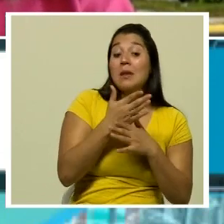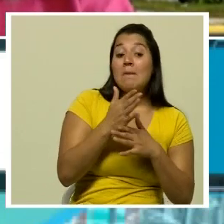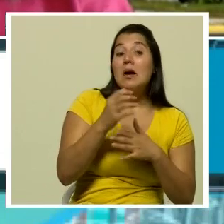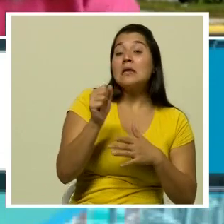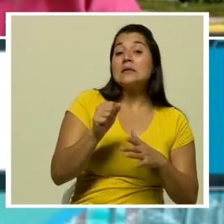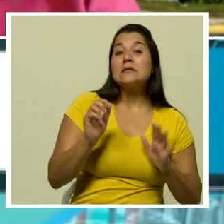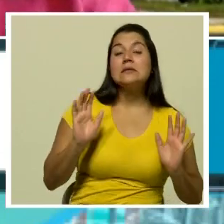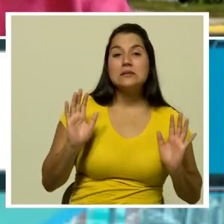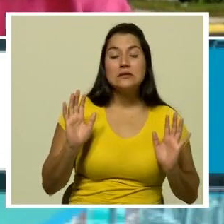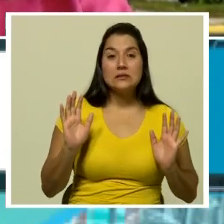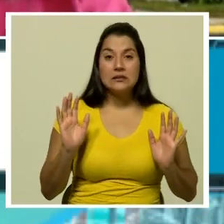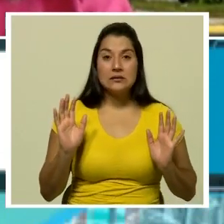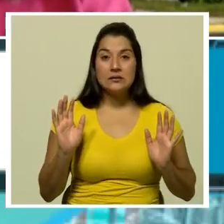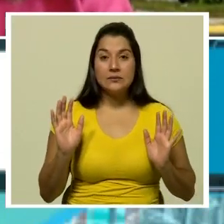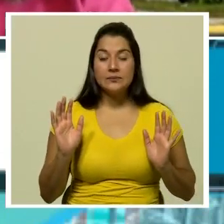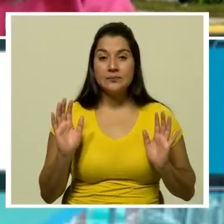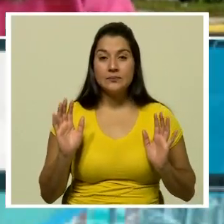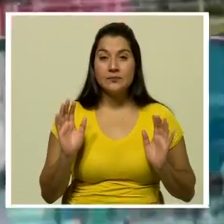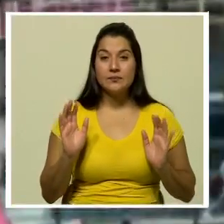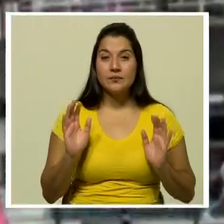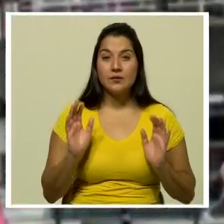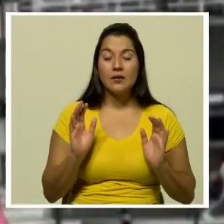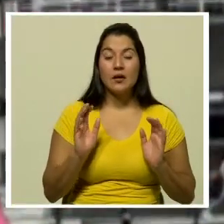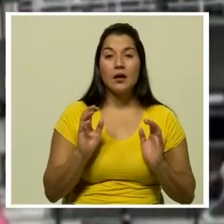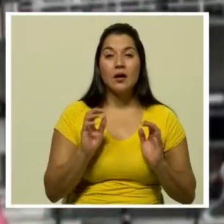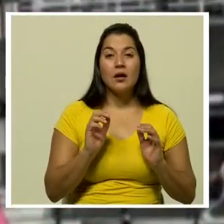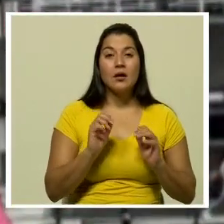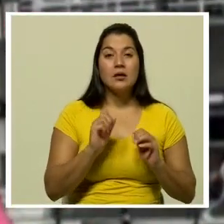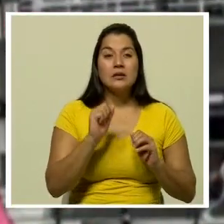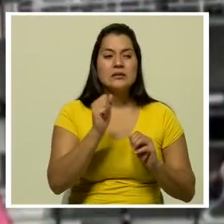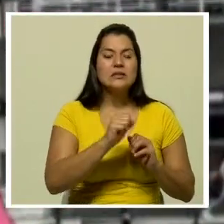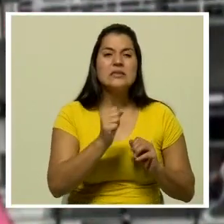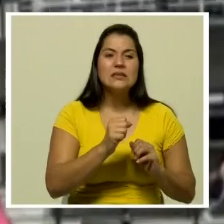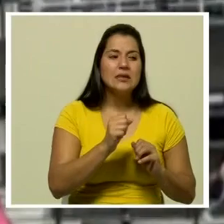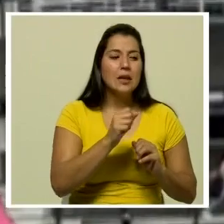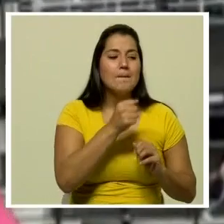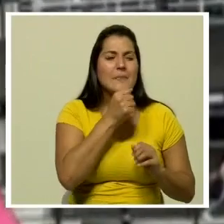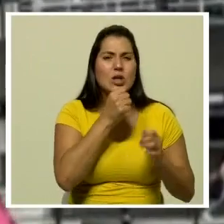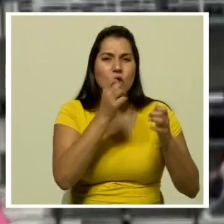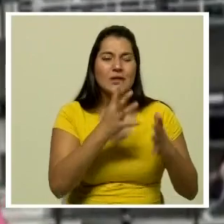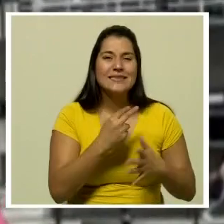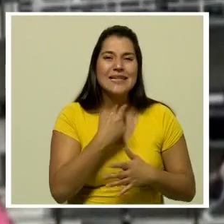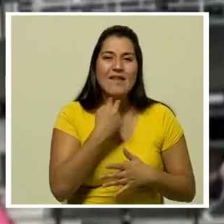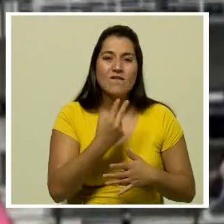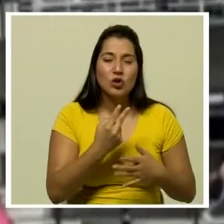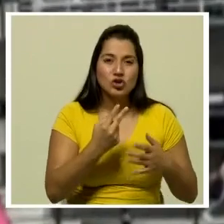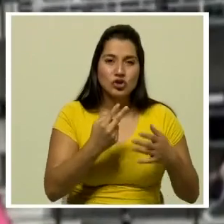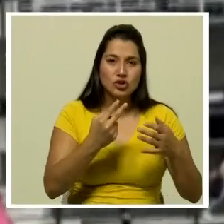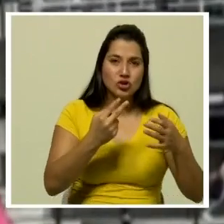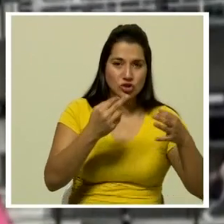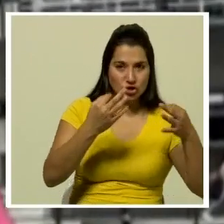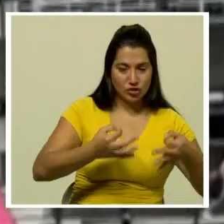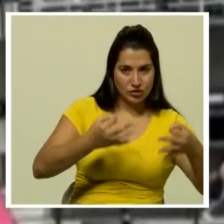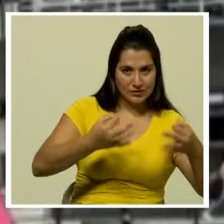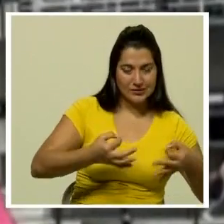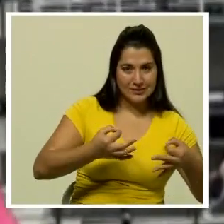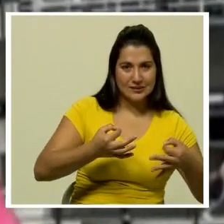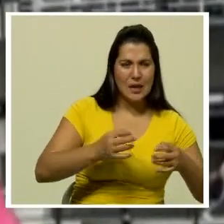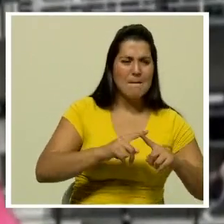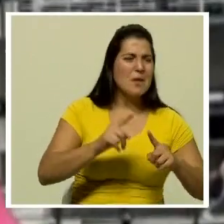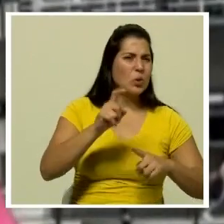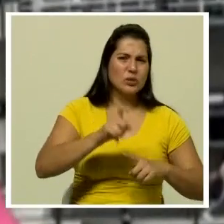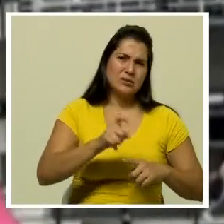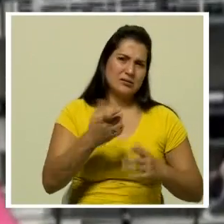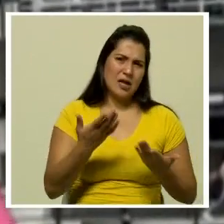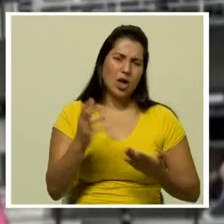fuimos bocina o caja de resonancia de las voces oficiales, pero era necesario y lo fue en Francia, en